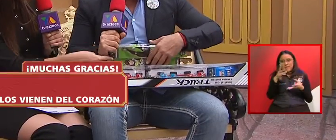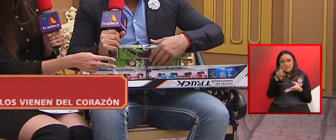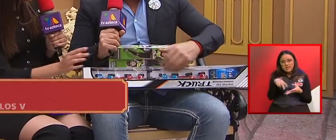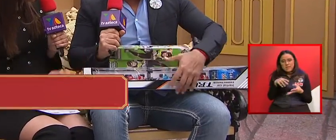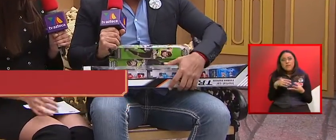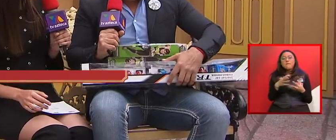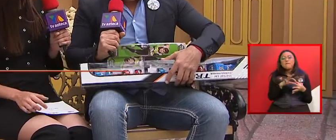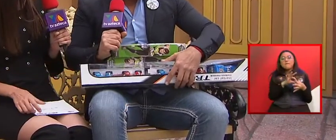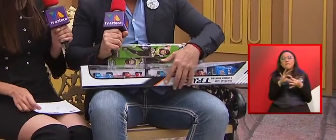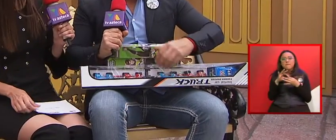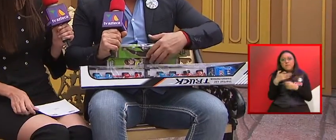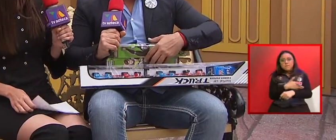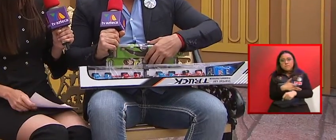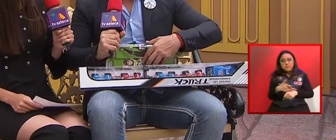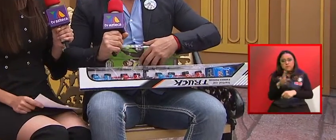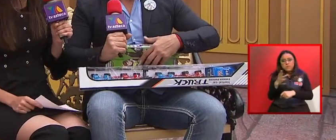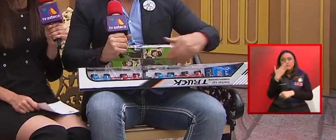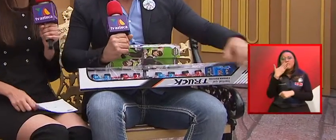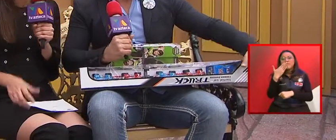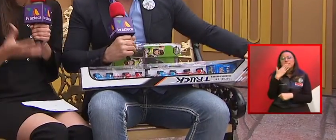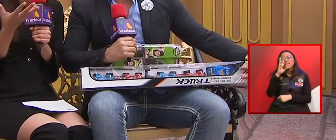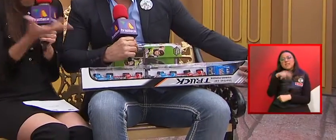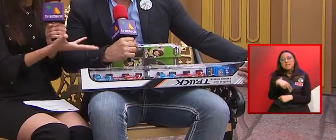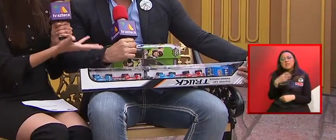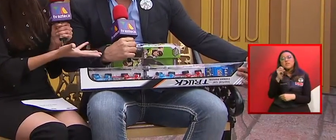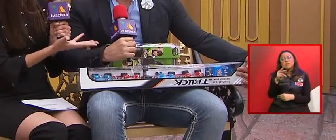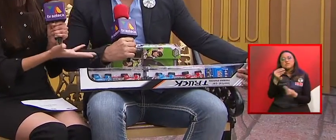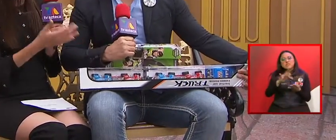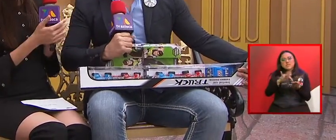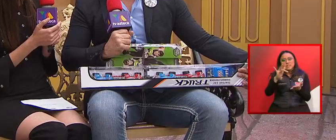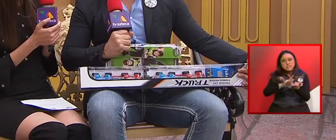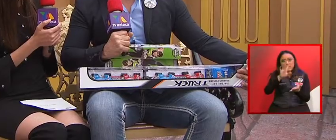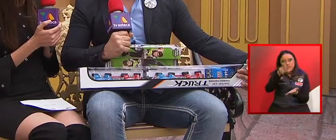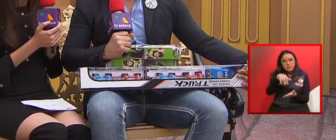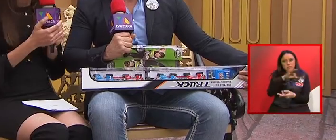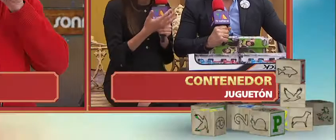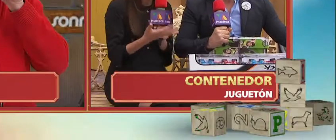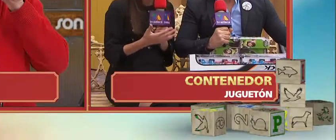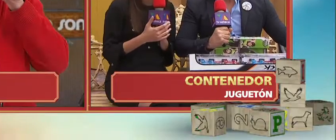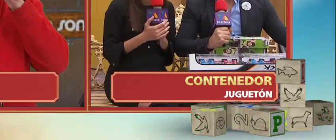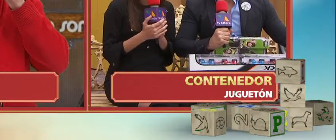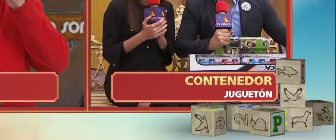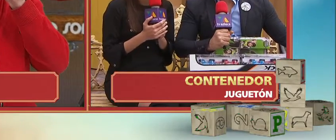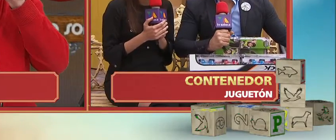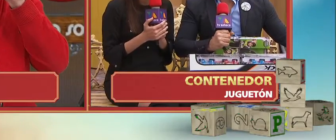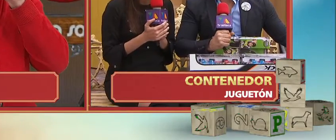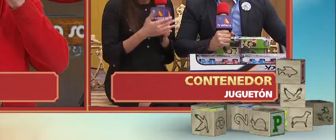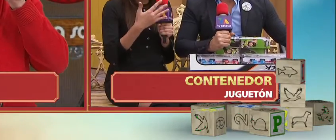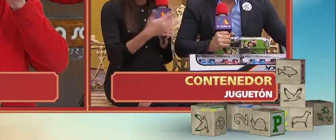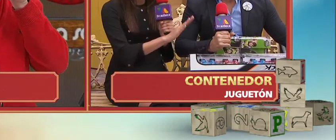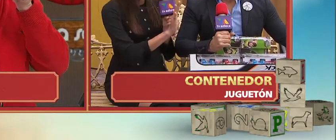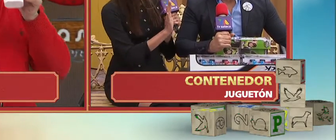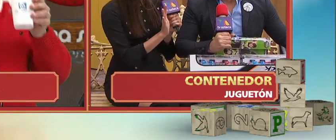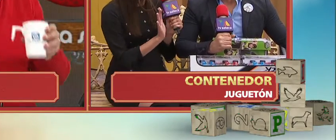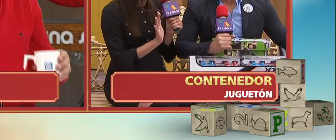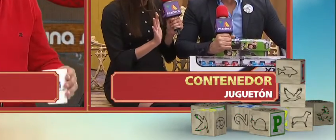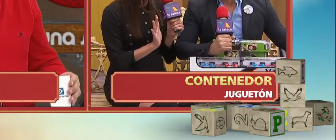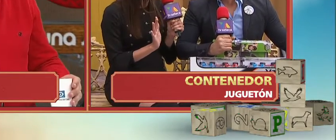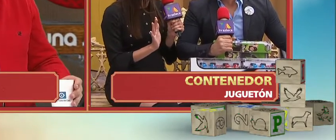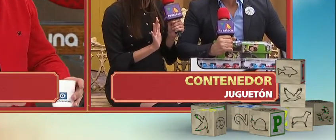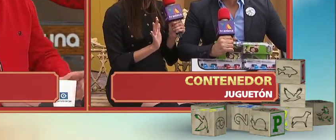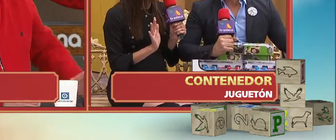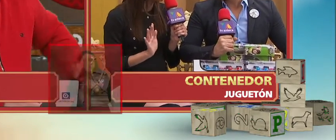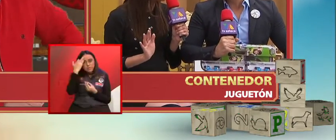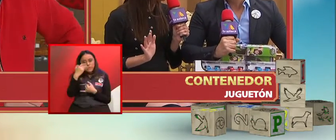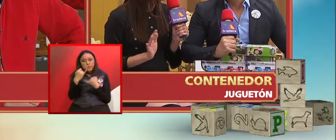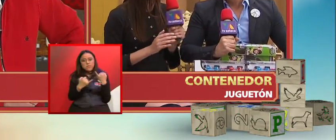muy unida. Son de los sobrinitos. Así es, así es. Padrísimo, pues muchísimas gracias de verdad por estar aquí, Alex. Qué gusto tenerte de este lado. Ya son varios juguetones los que tú